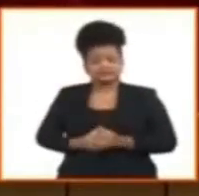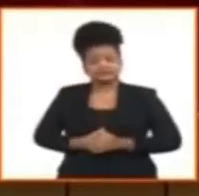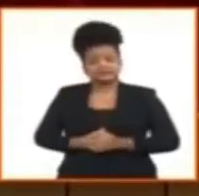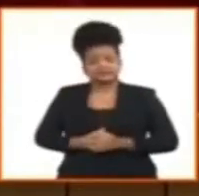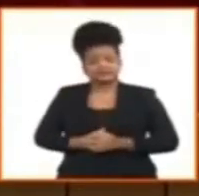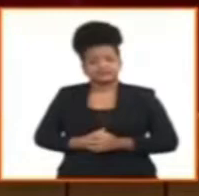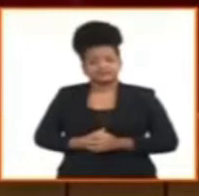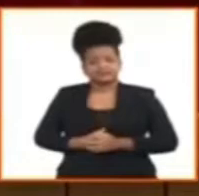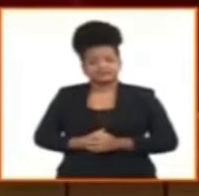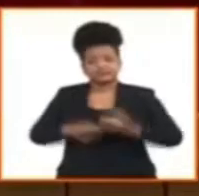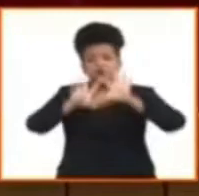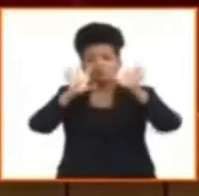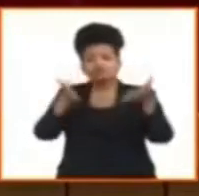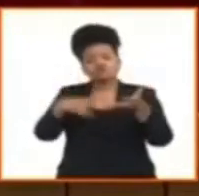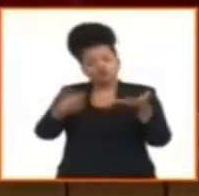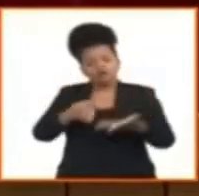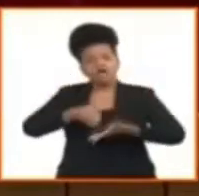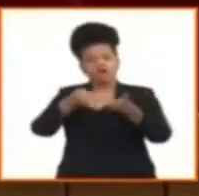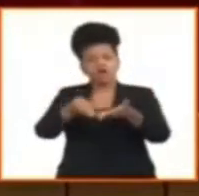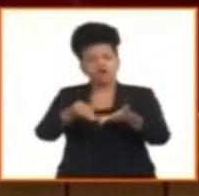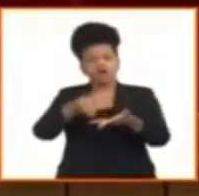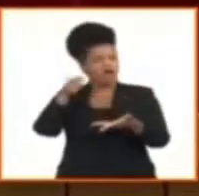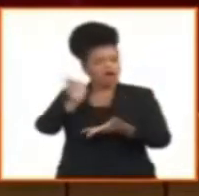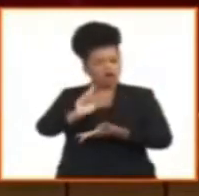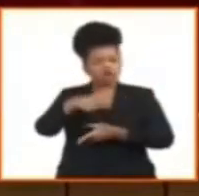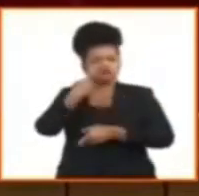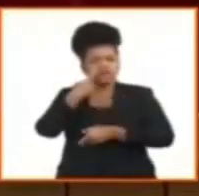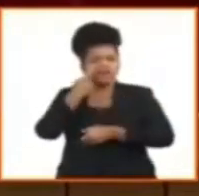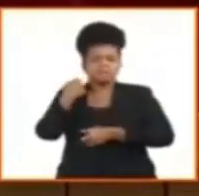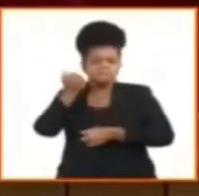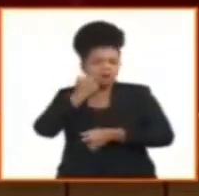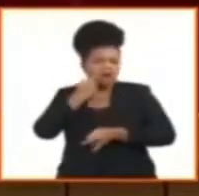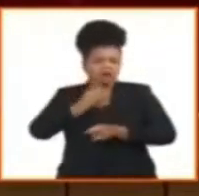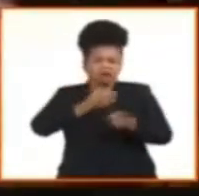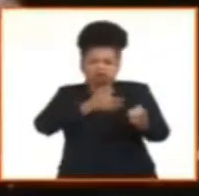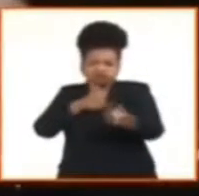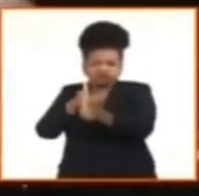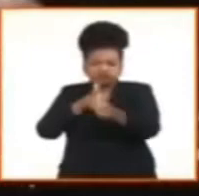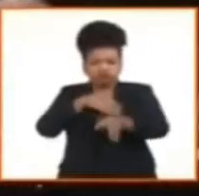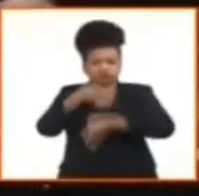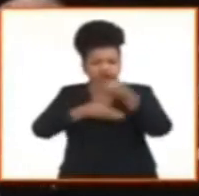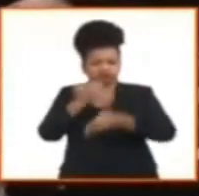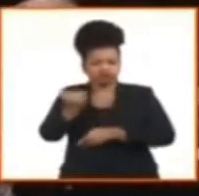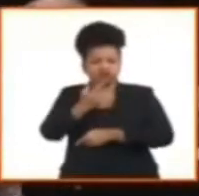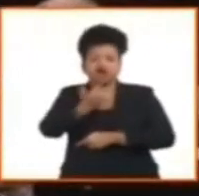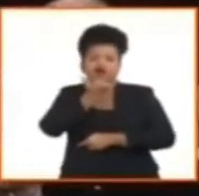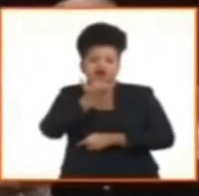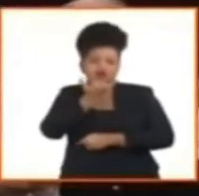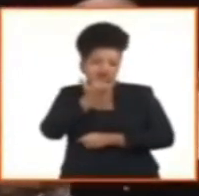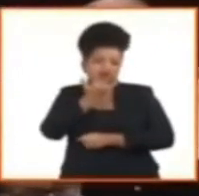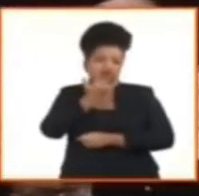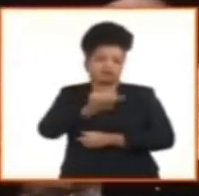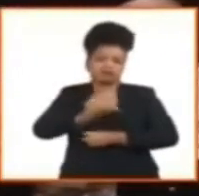está orientando entonces a nuevas guerras y a nuevos conflictos internacionales que ponen en peligro también la estabilidad de todo el